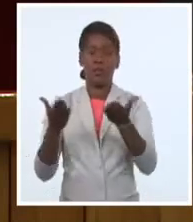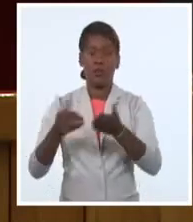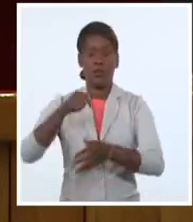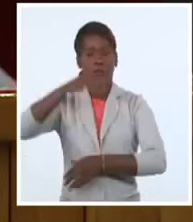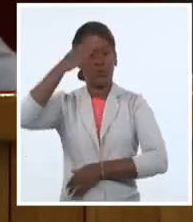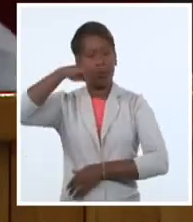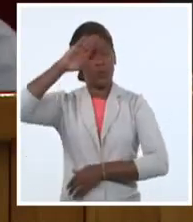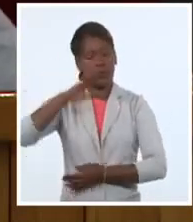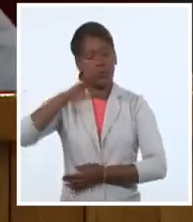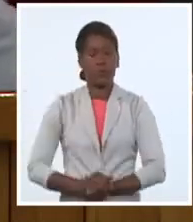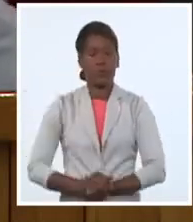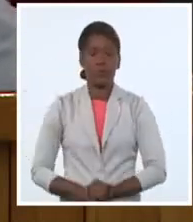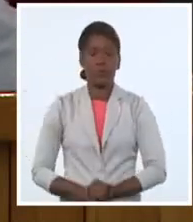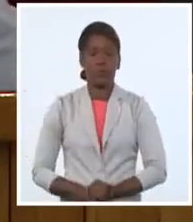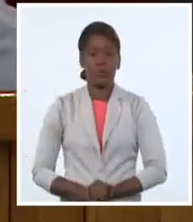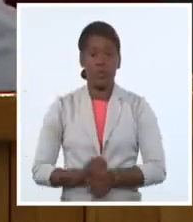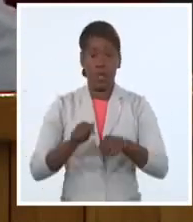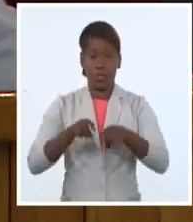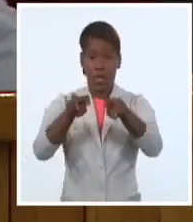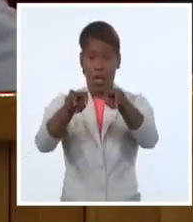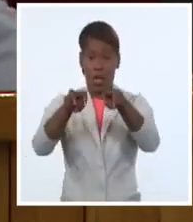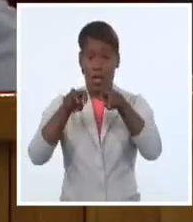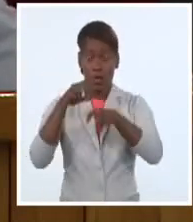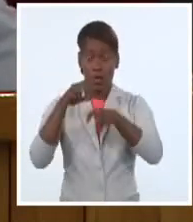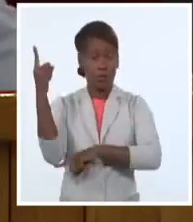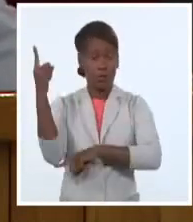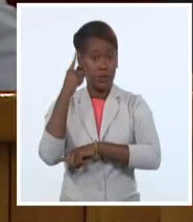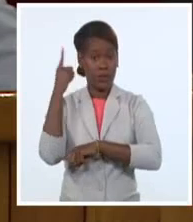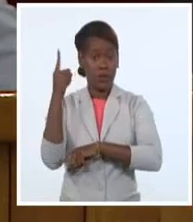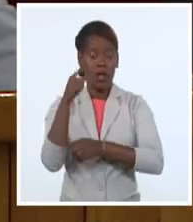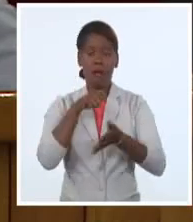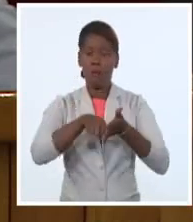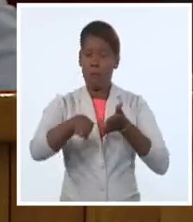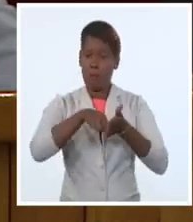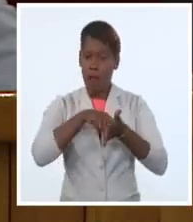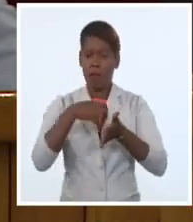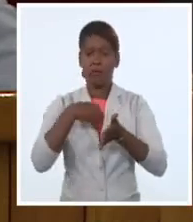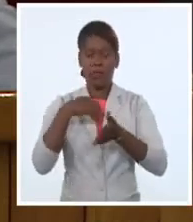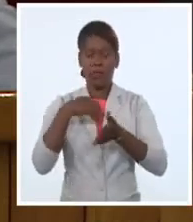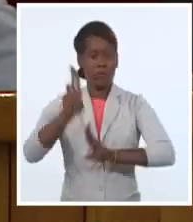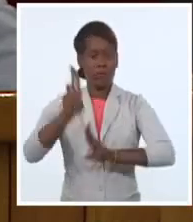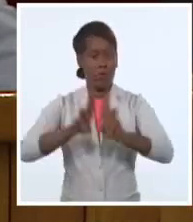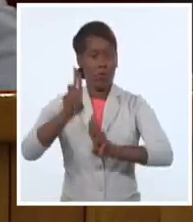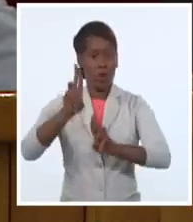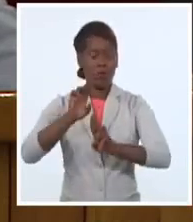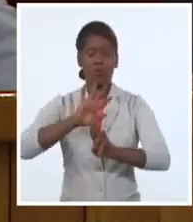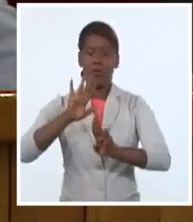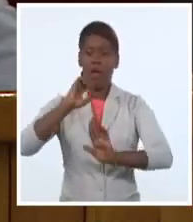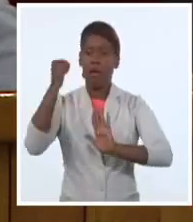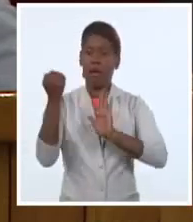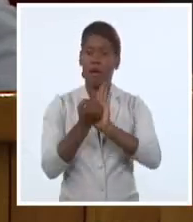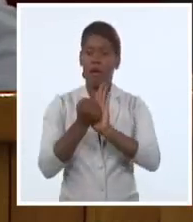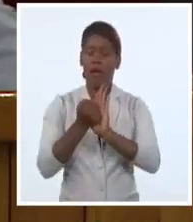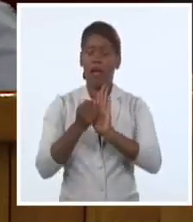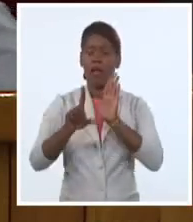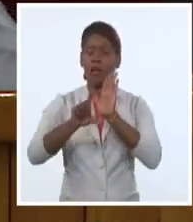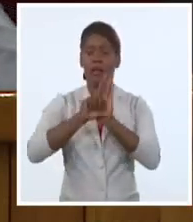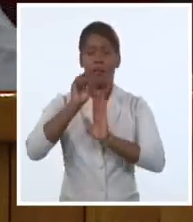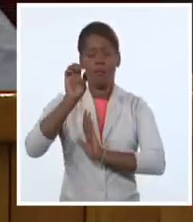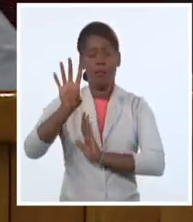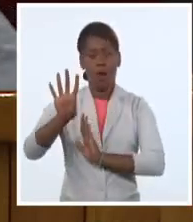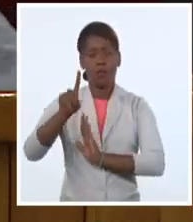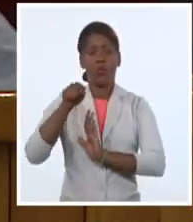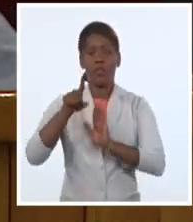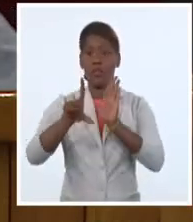En este periodo de sesiones y en cumplimiento del cronograma acordado, hemos aprobado 4 importantes leyes que marcan